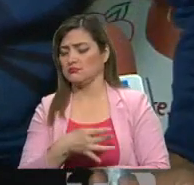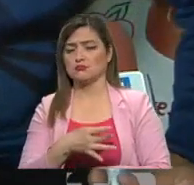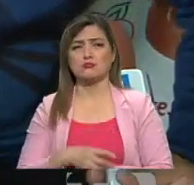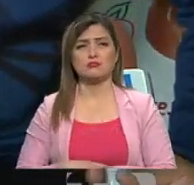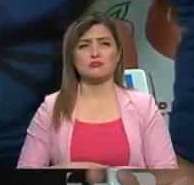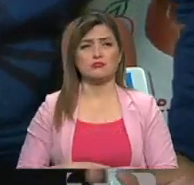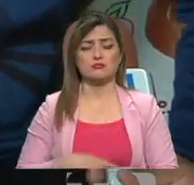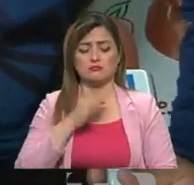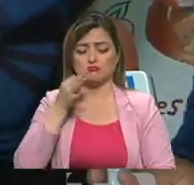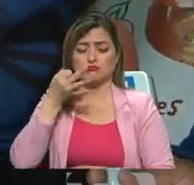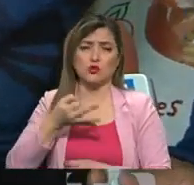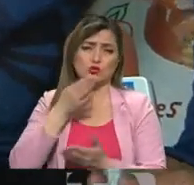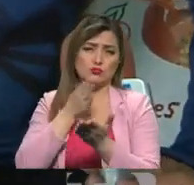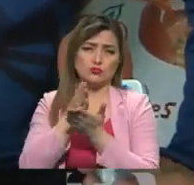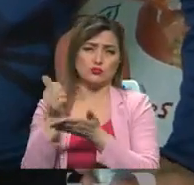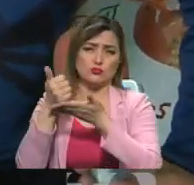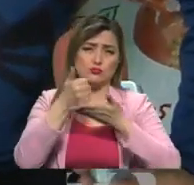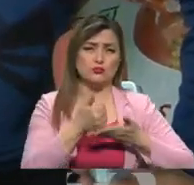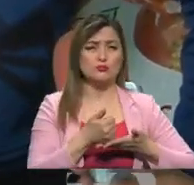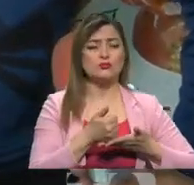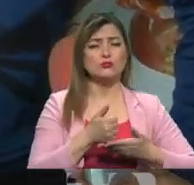Yo sinceramente quisiera que usted nos ayudara